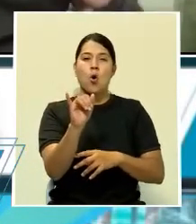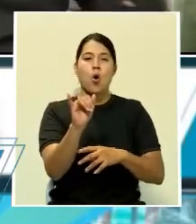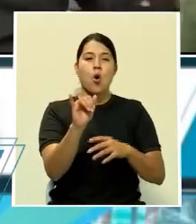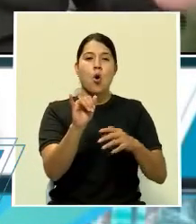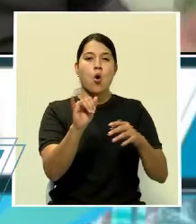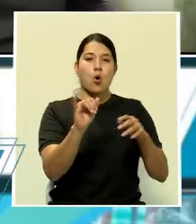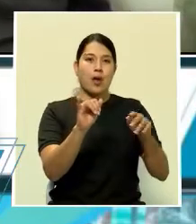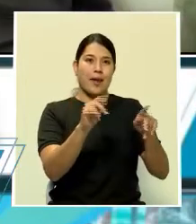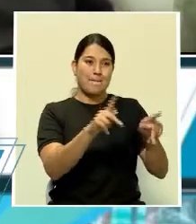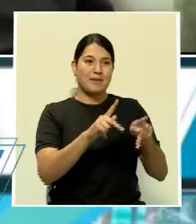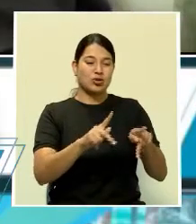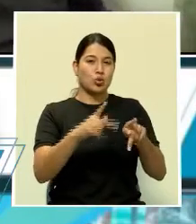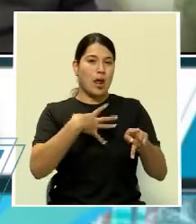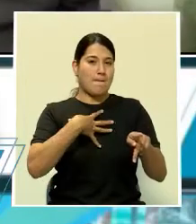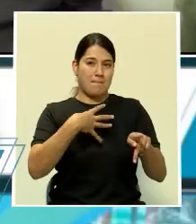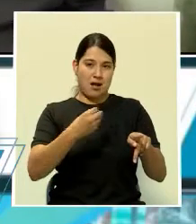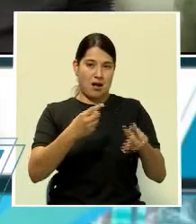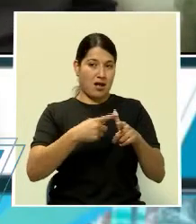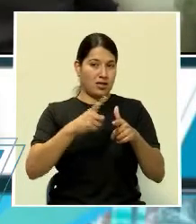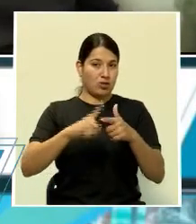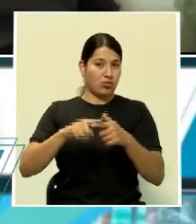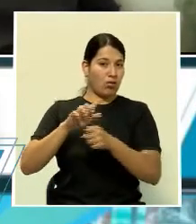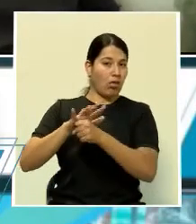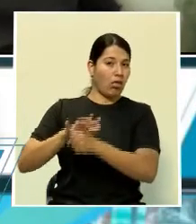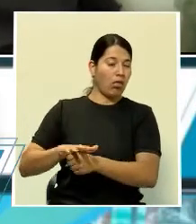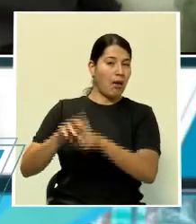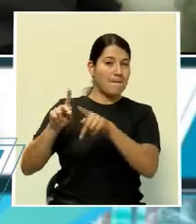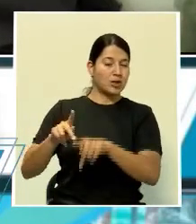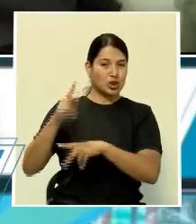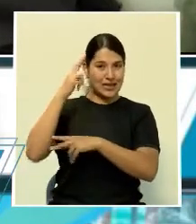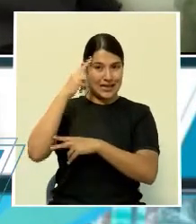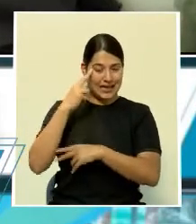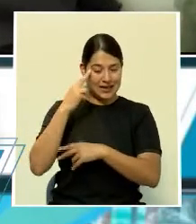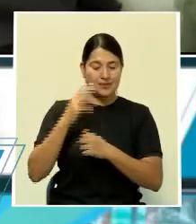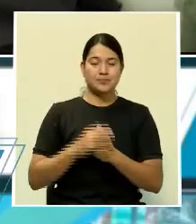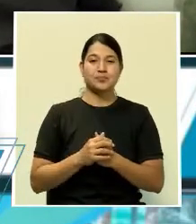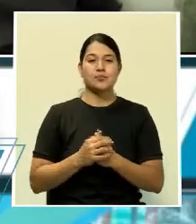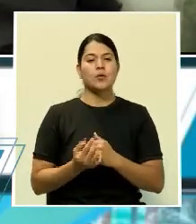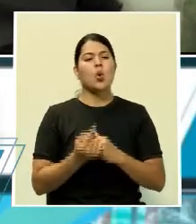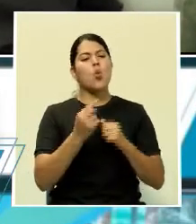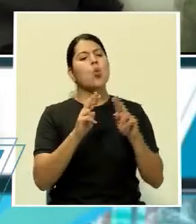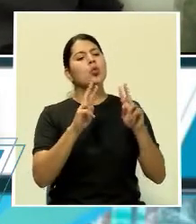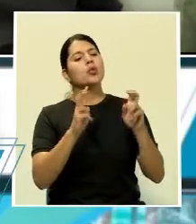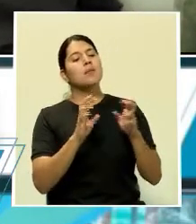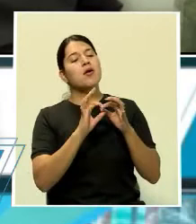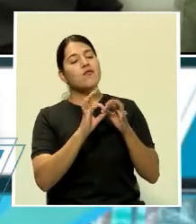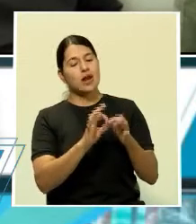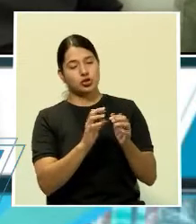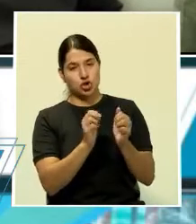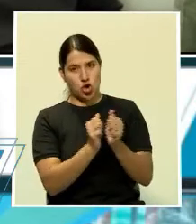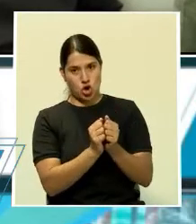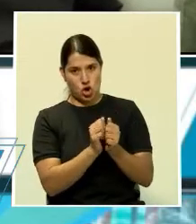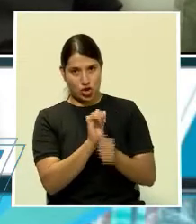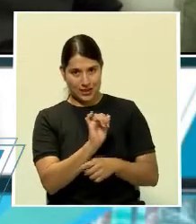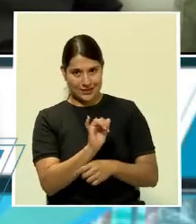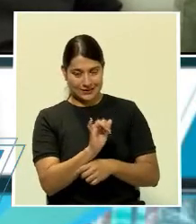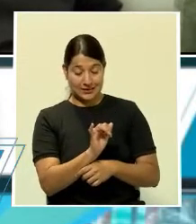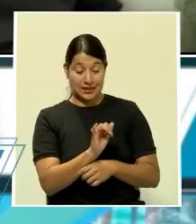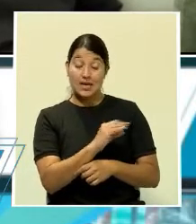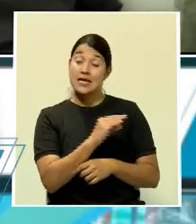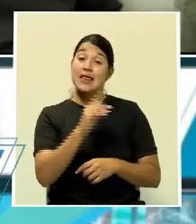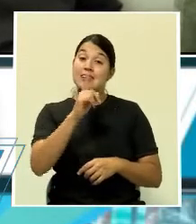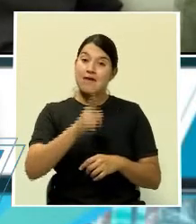que ha excluido históricamente a estos grupos. Hay un tema justamente relacionado a este que no puede dejar de